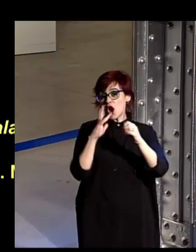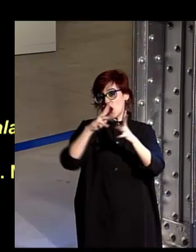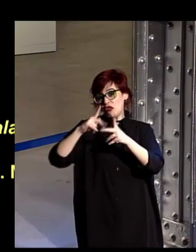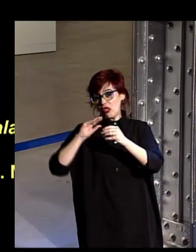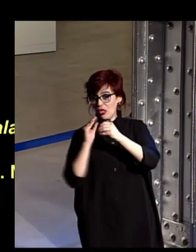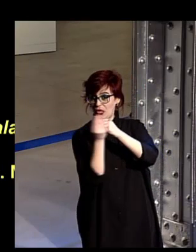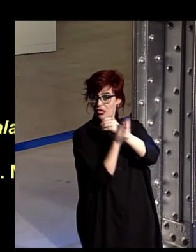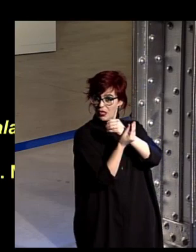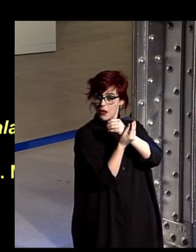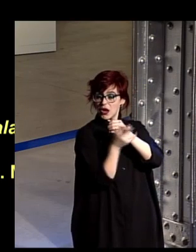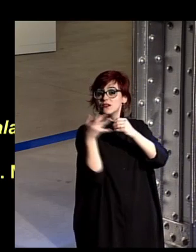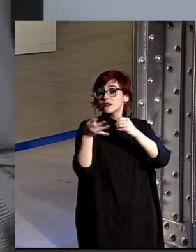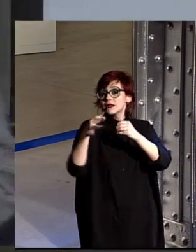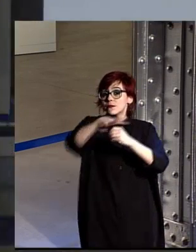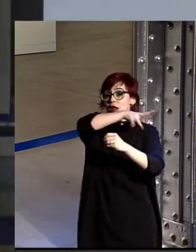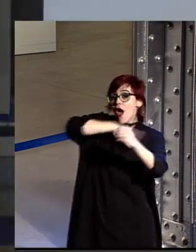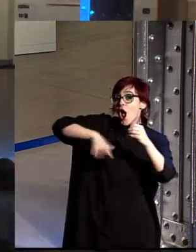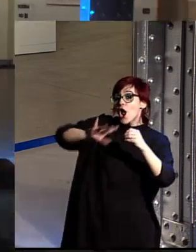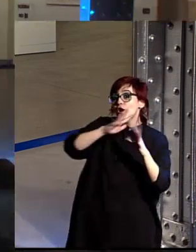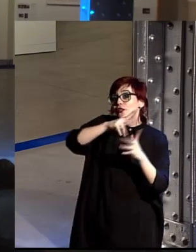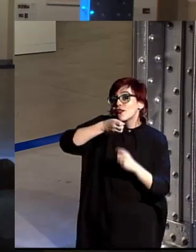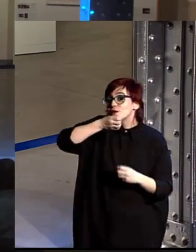siempre rodeado de malas noticias. Muchas gracias.